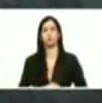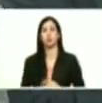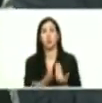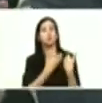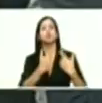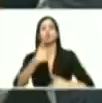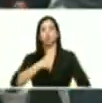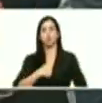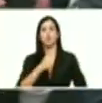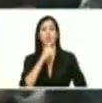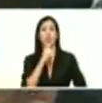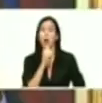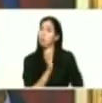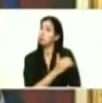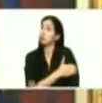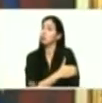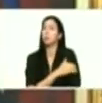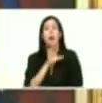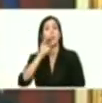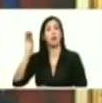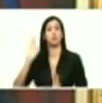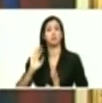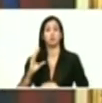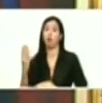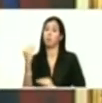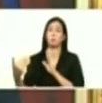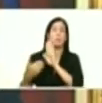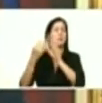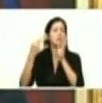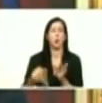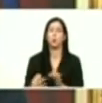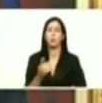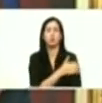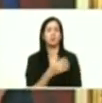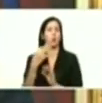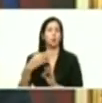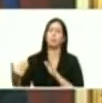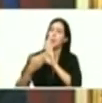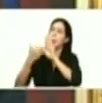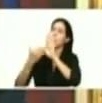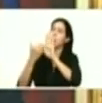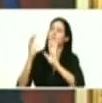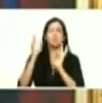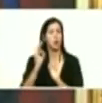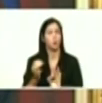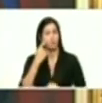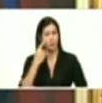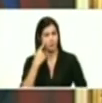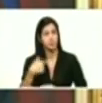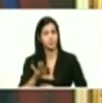ahora la canalla va a salir contra contra papá ahora la canalla sale ustedes van a ver